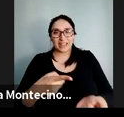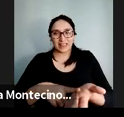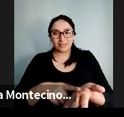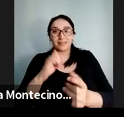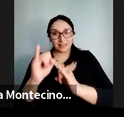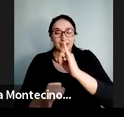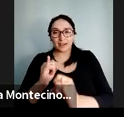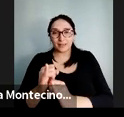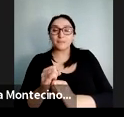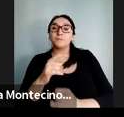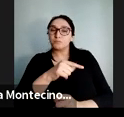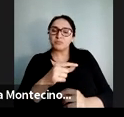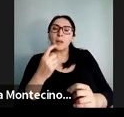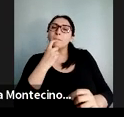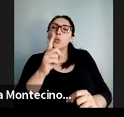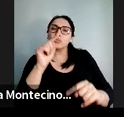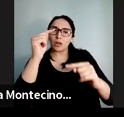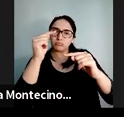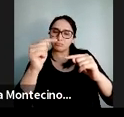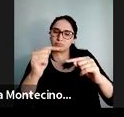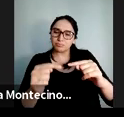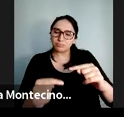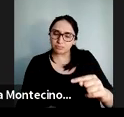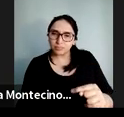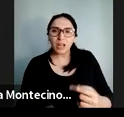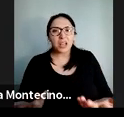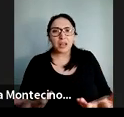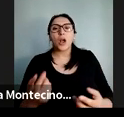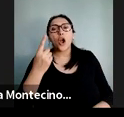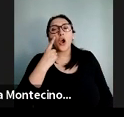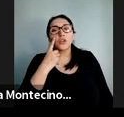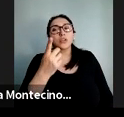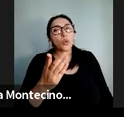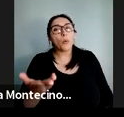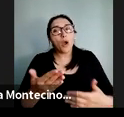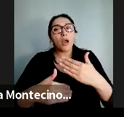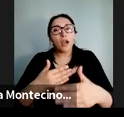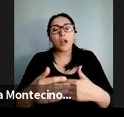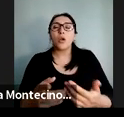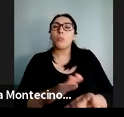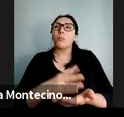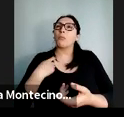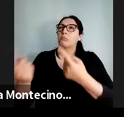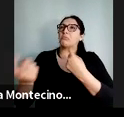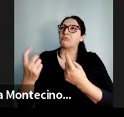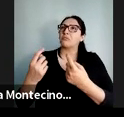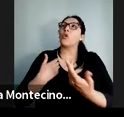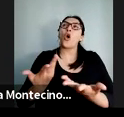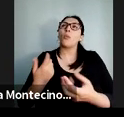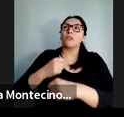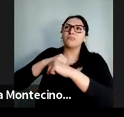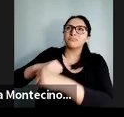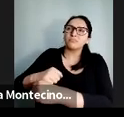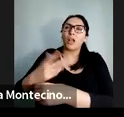los distintos tipos de violencia para poder conocer, ¿cierto?, cómo se estaban defendiendo, cuáles eran sus experiencias respecto